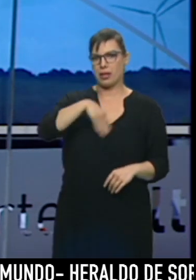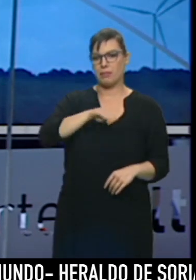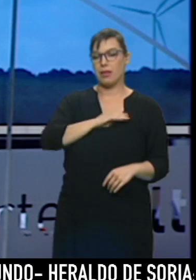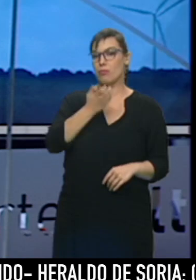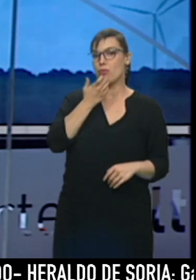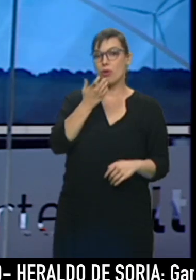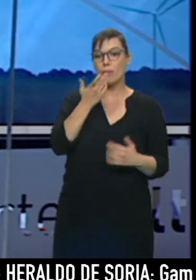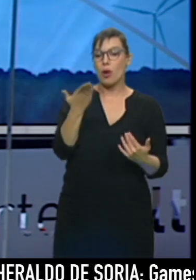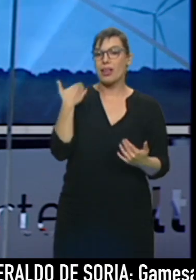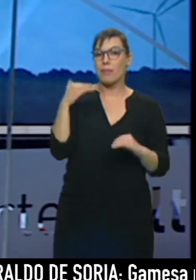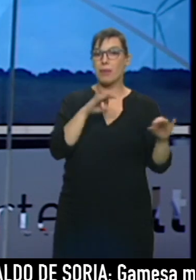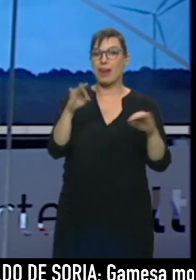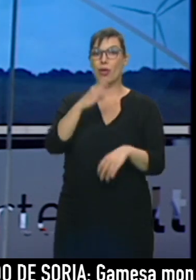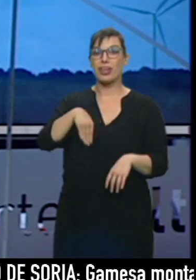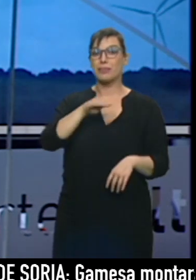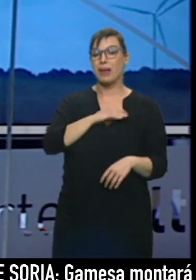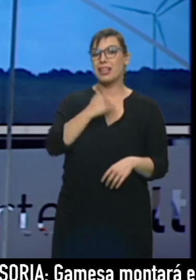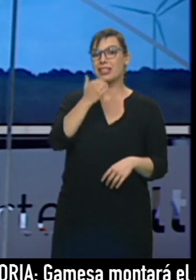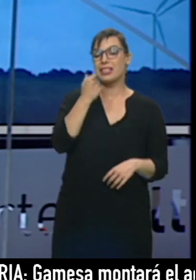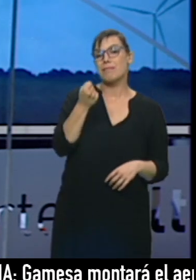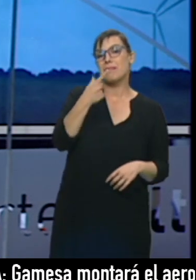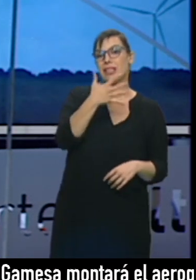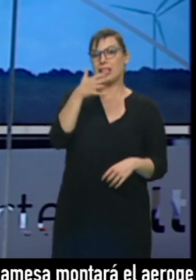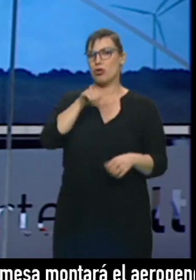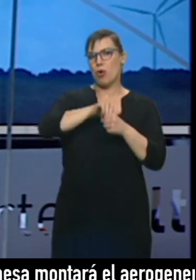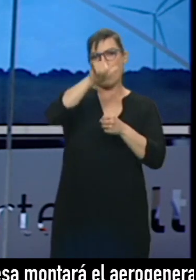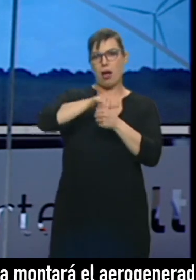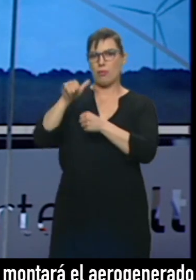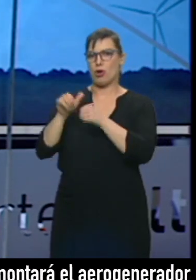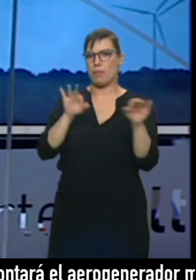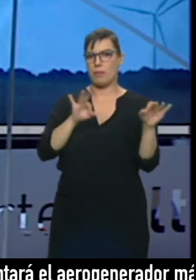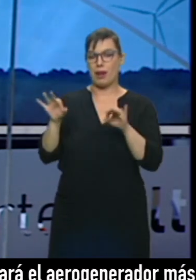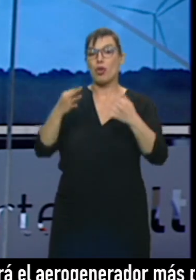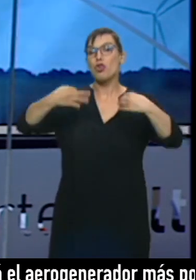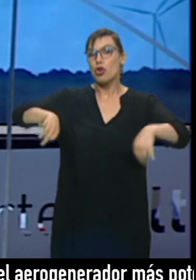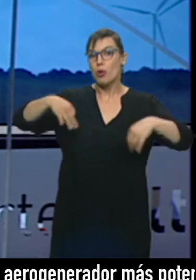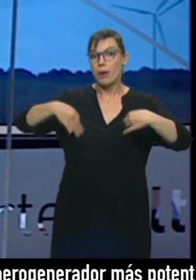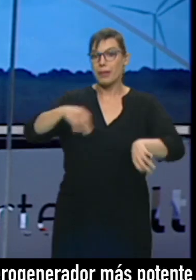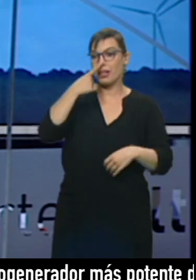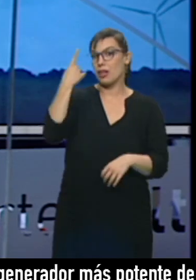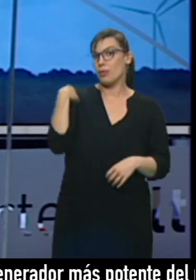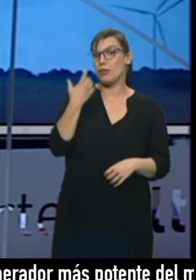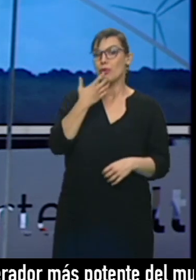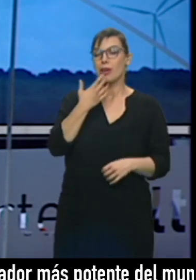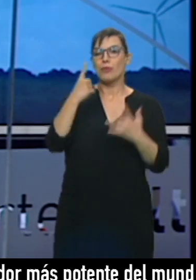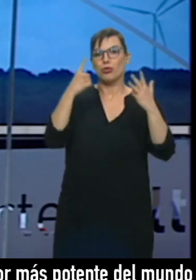ayer estaban programados en toda España casi 1.500 vuelos, pocos en comparación con los 6.500 del año pasado.